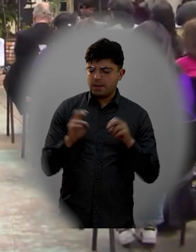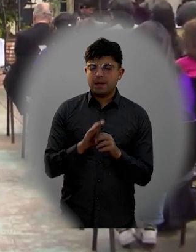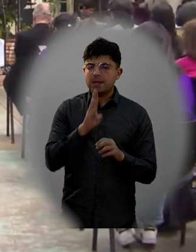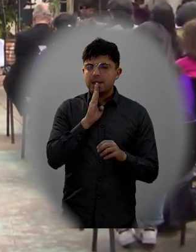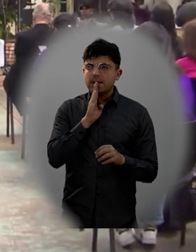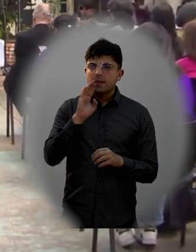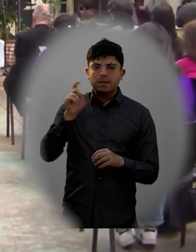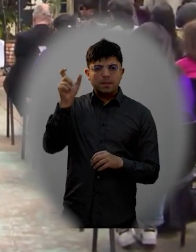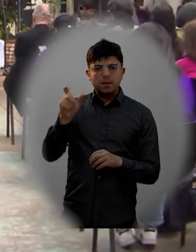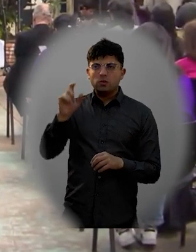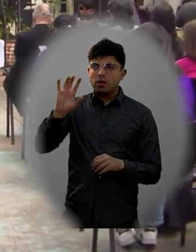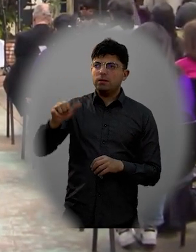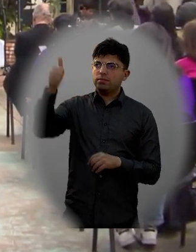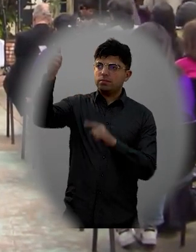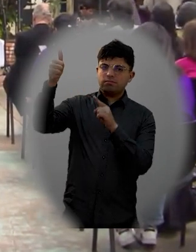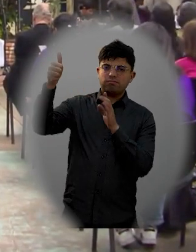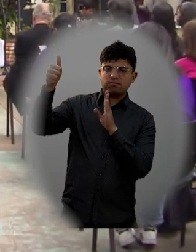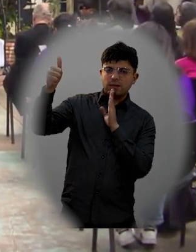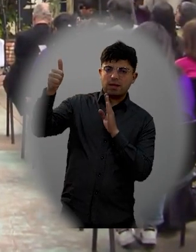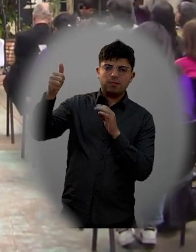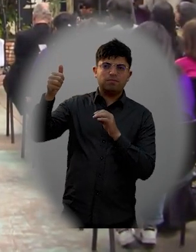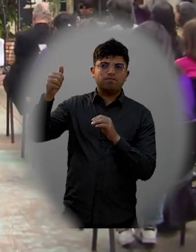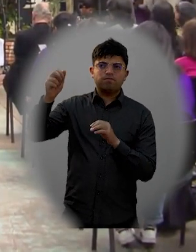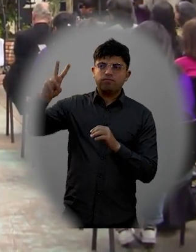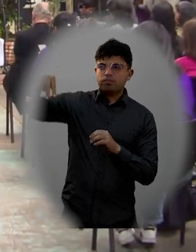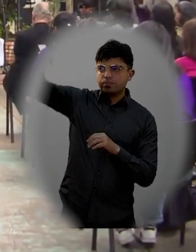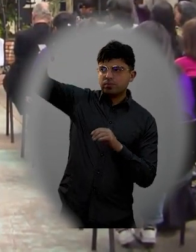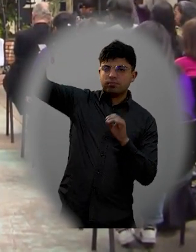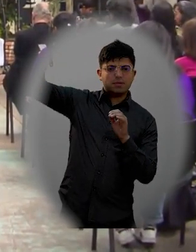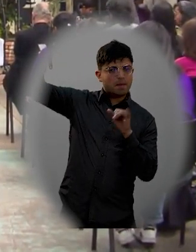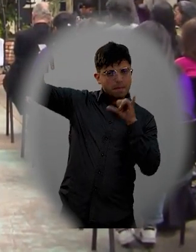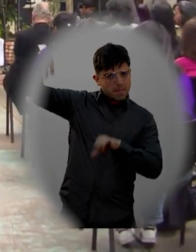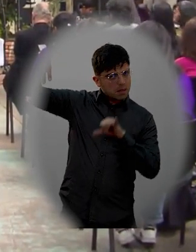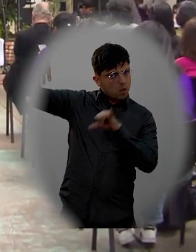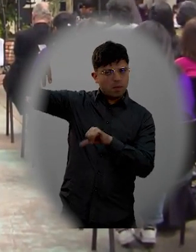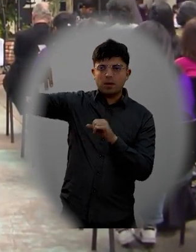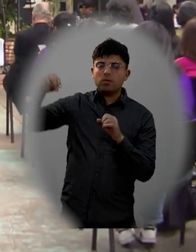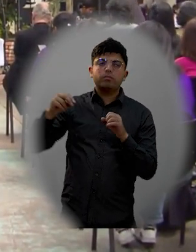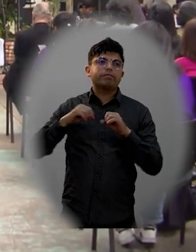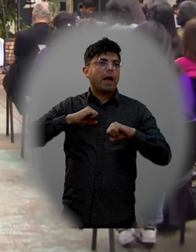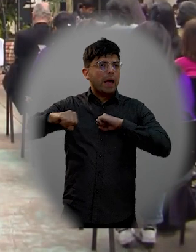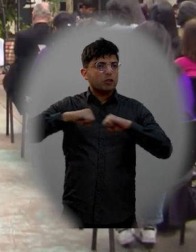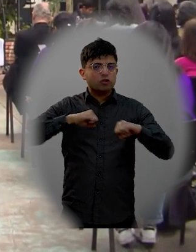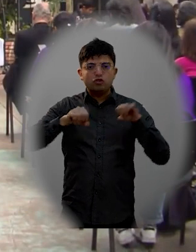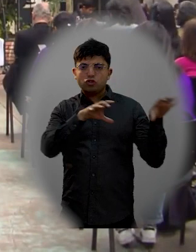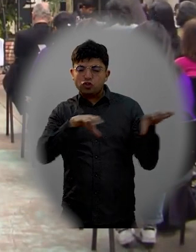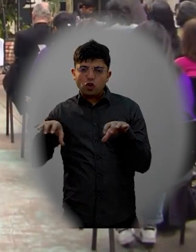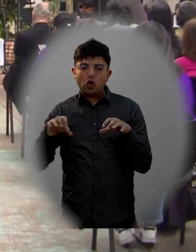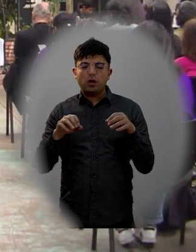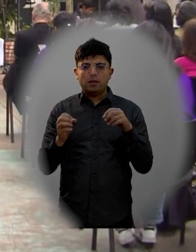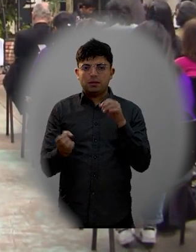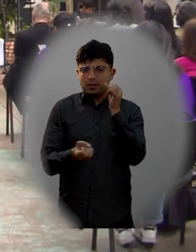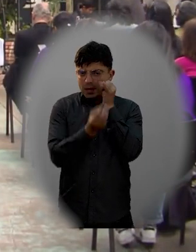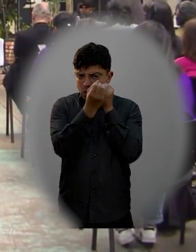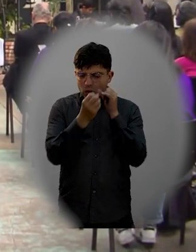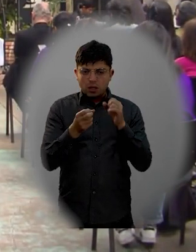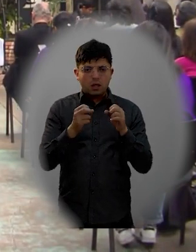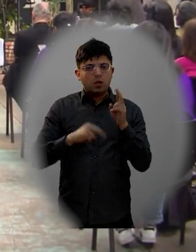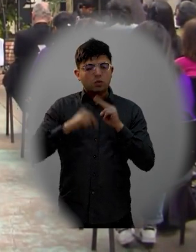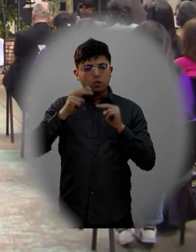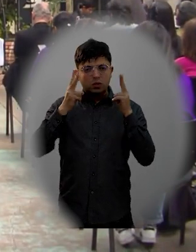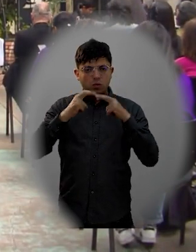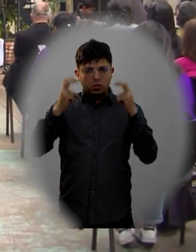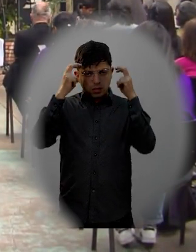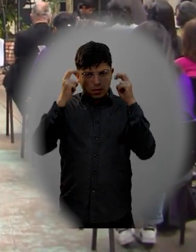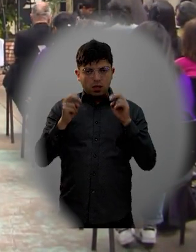ese sujeto al que y con quién dirigimos nuestras acciones pedagógicas de construcción de conocimiento, de